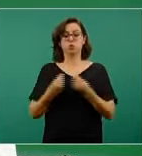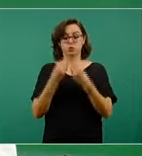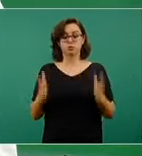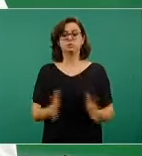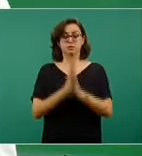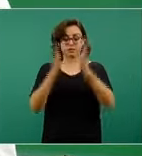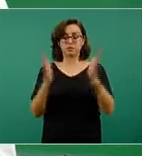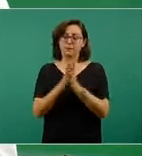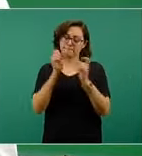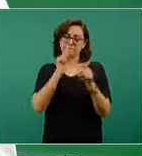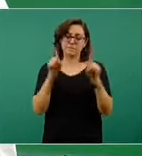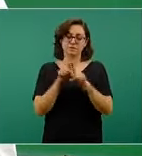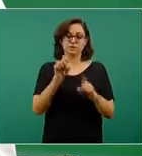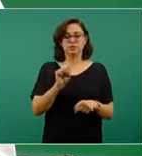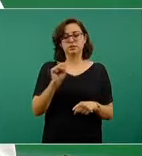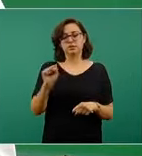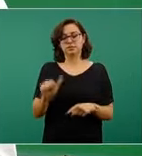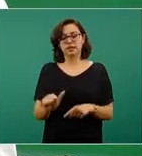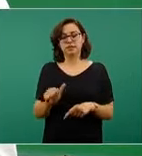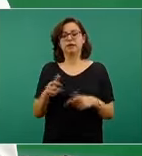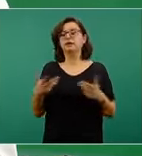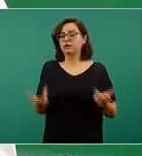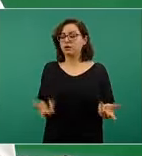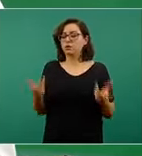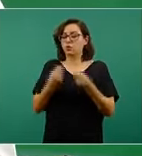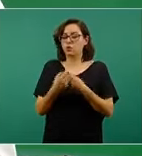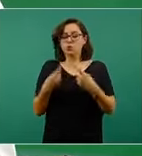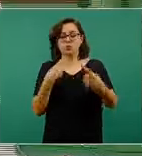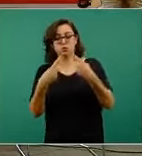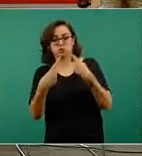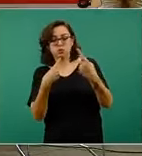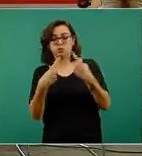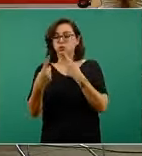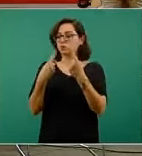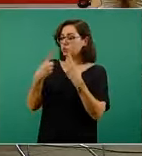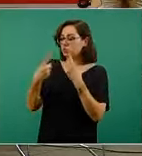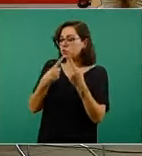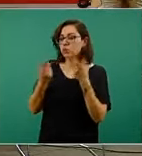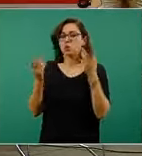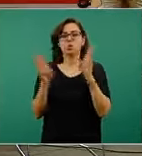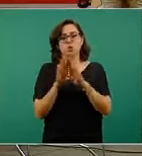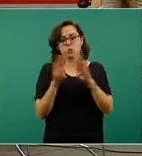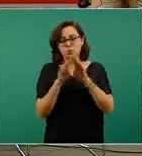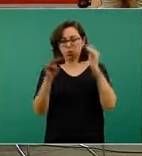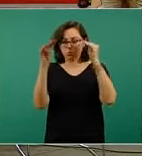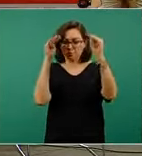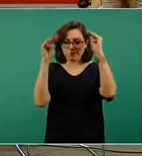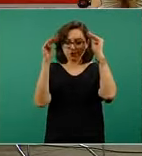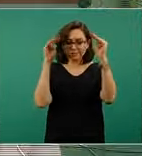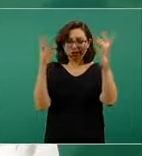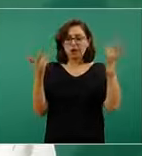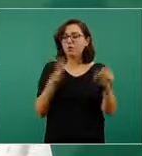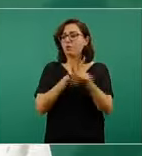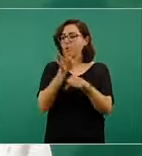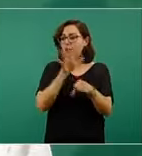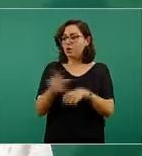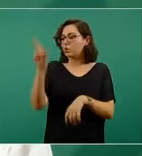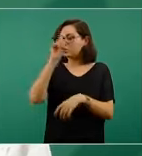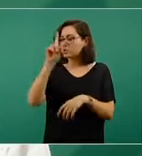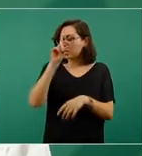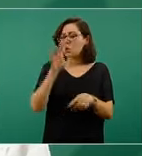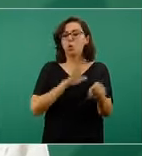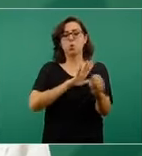Salud. Entonces, en este grupo técnico hemos construido no solamente el análisis, sino las recomendaciones específicas